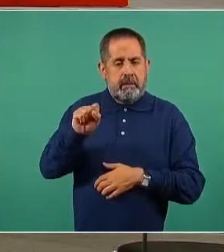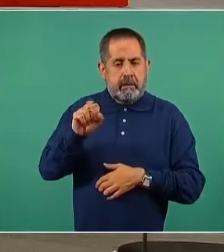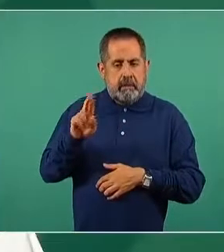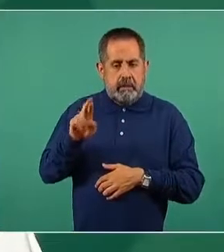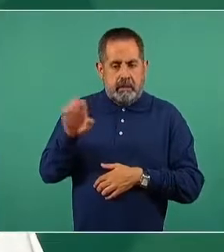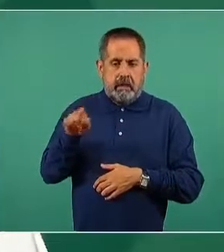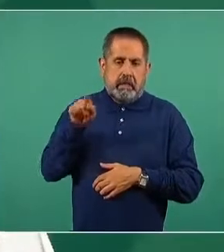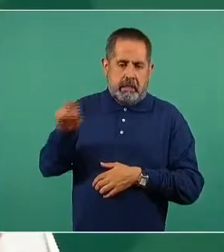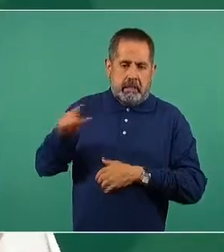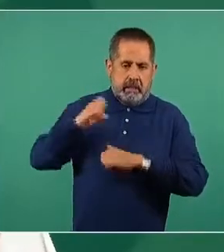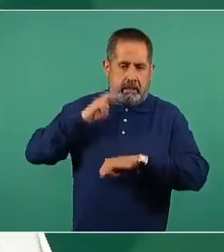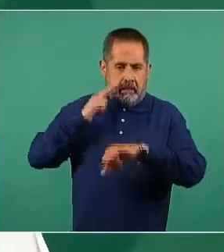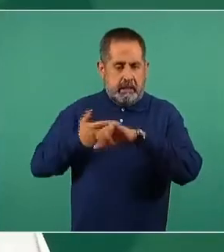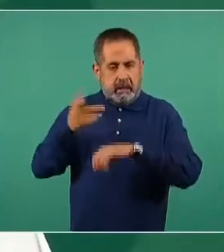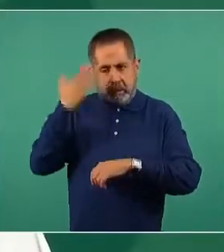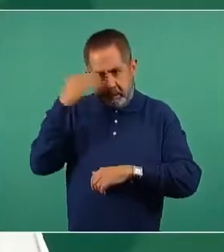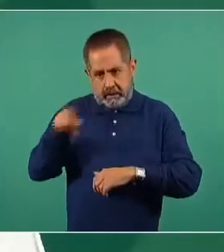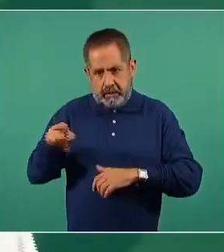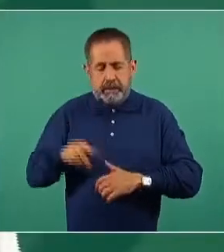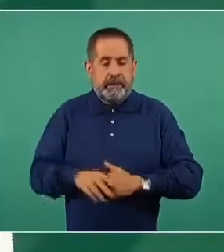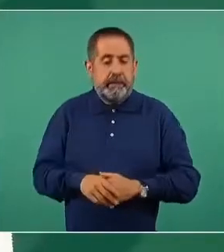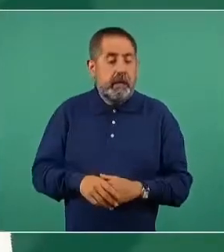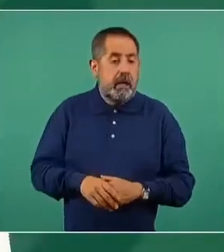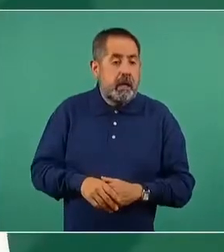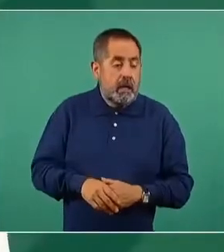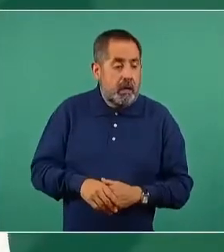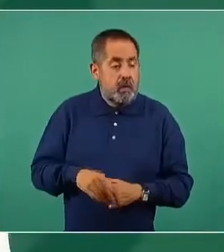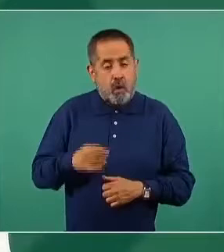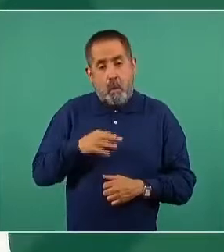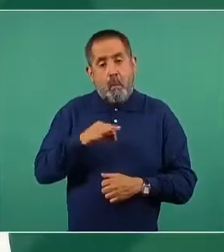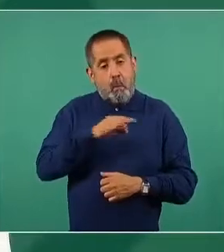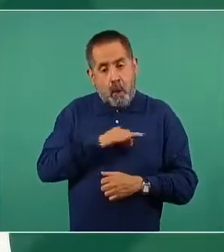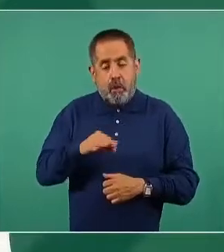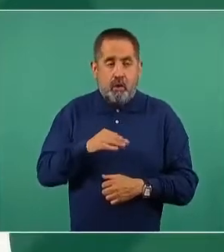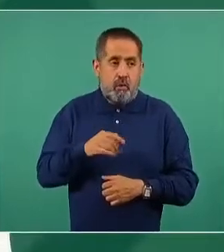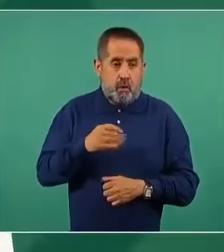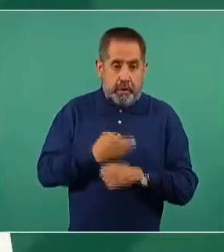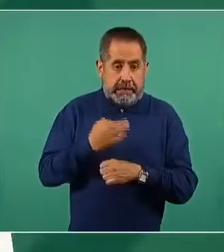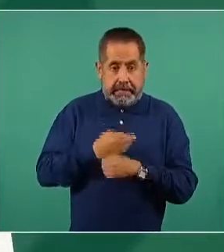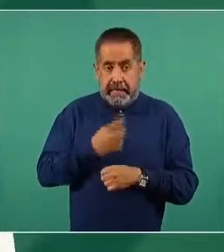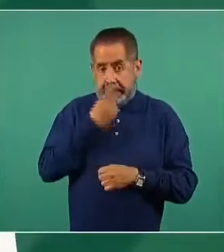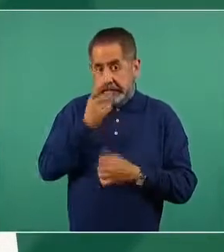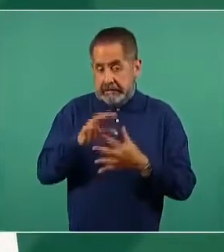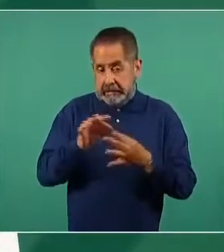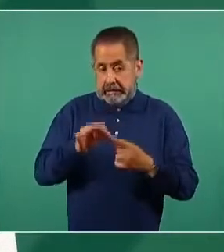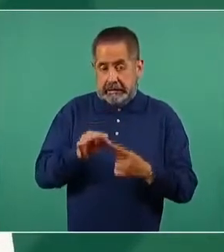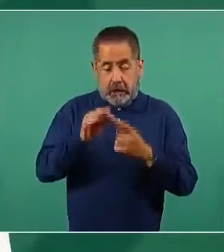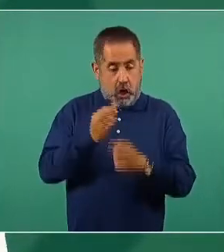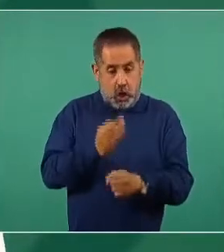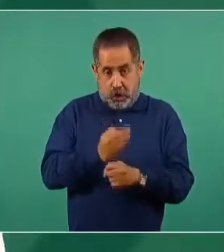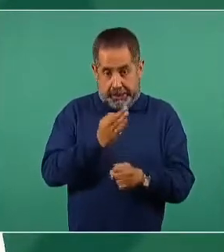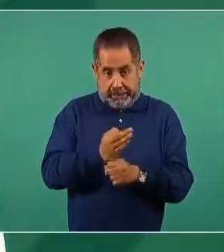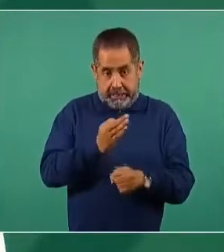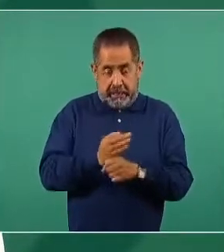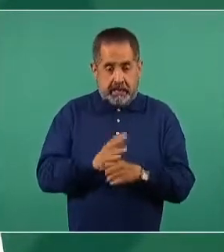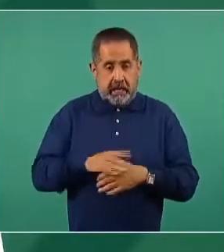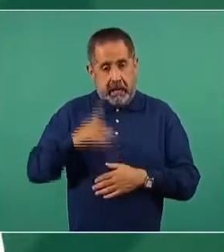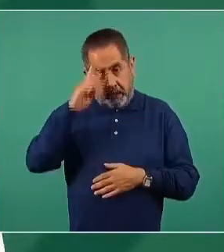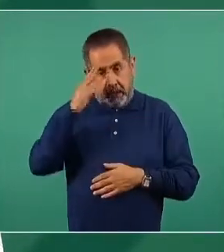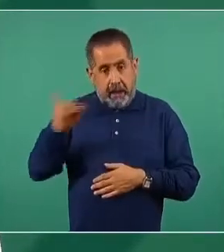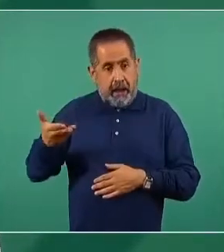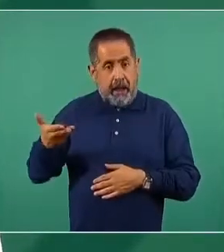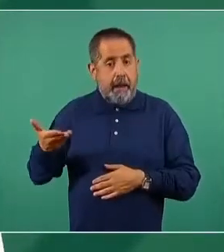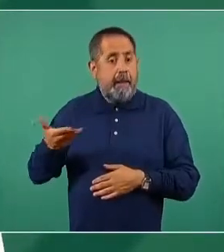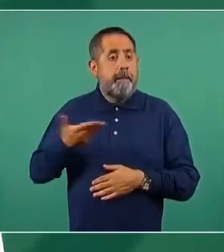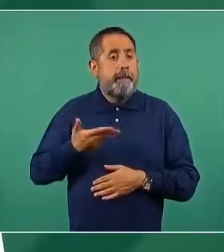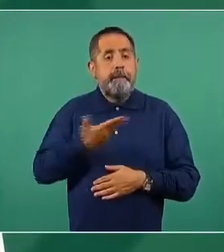Relaciones Exteriores. Lo que sí puedo también destacar, que en este momento ya fue planteado por el